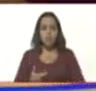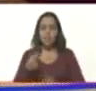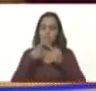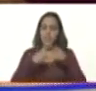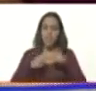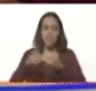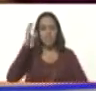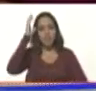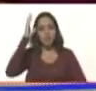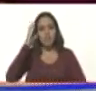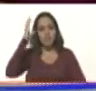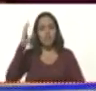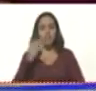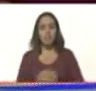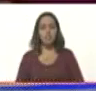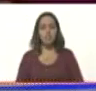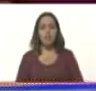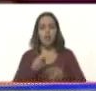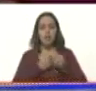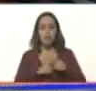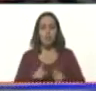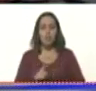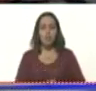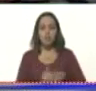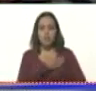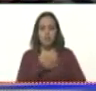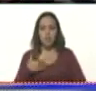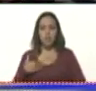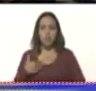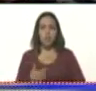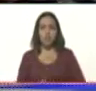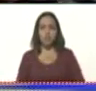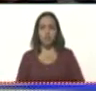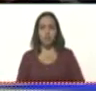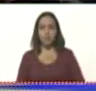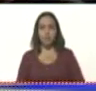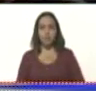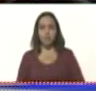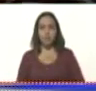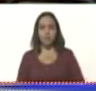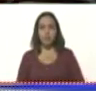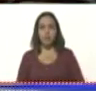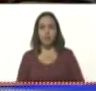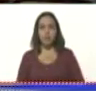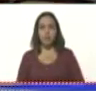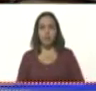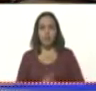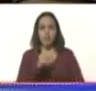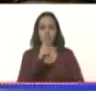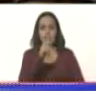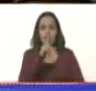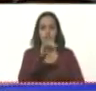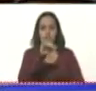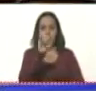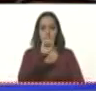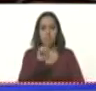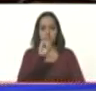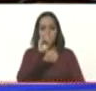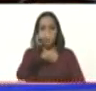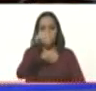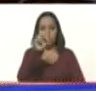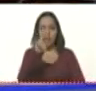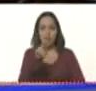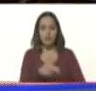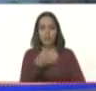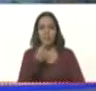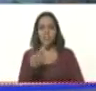capacidades. Pero yo quiero que sea Cristian, Crazy Mar, la que me diga, ¿qué